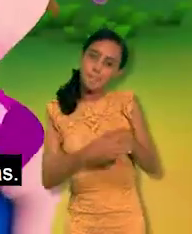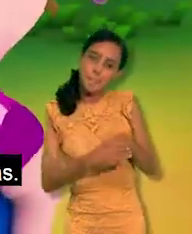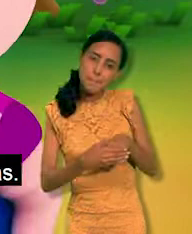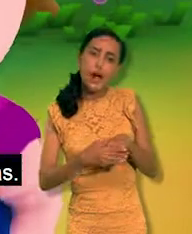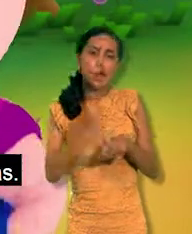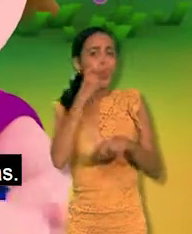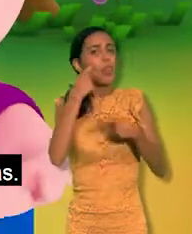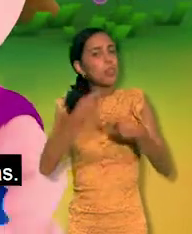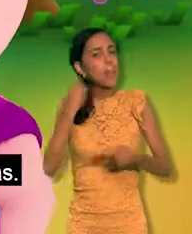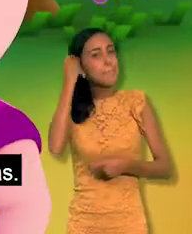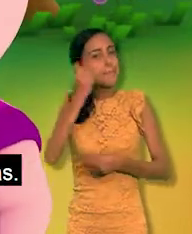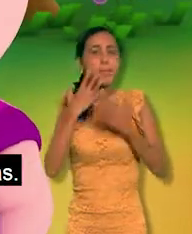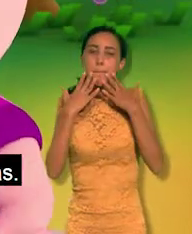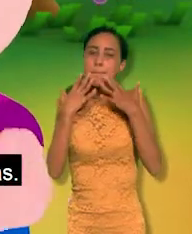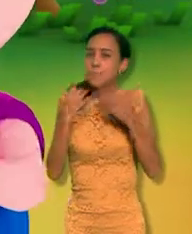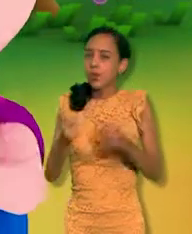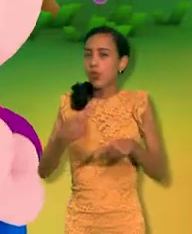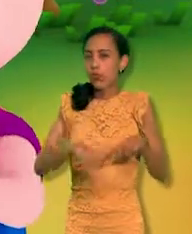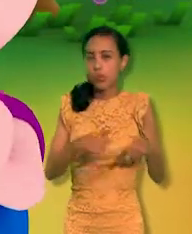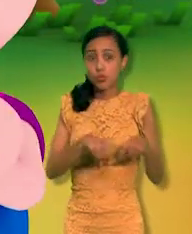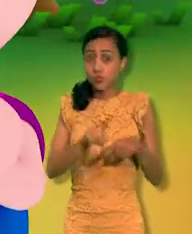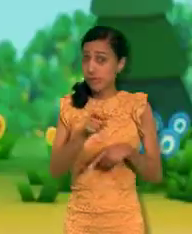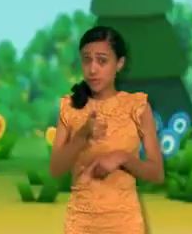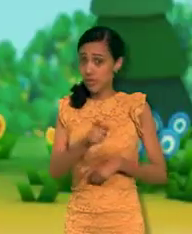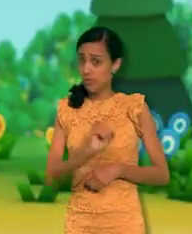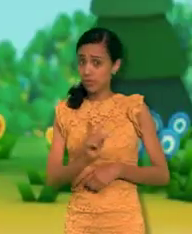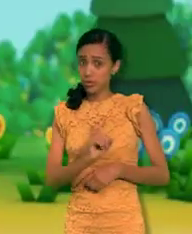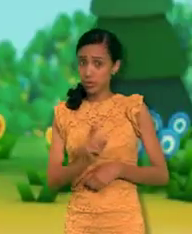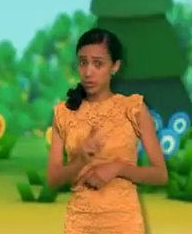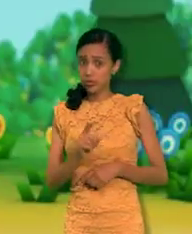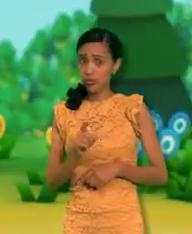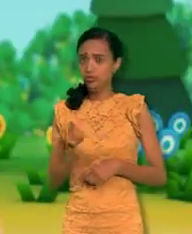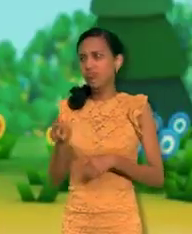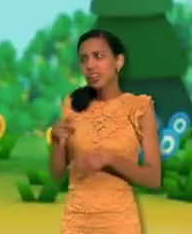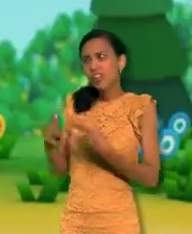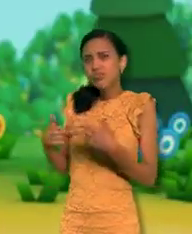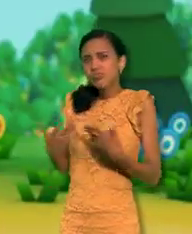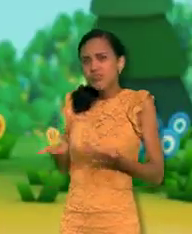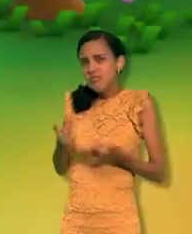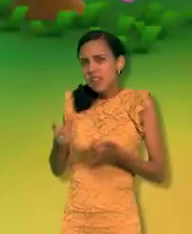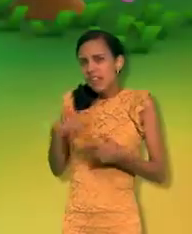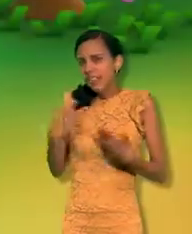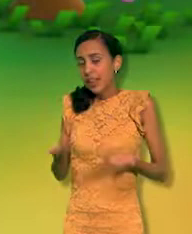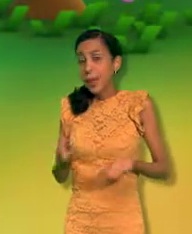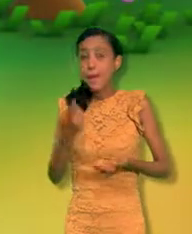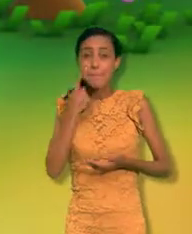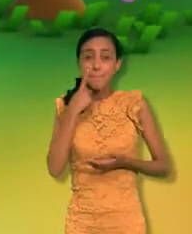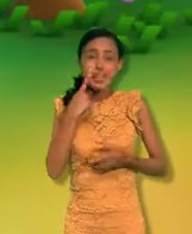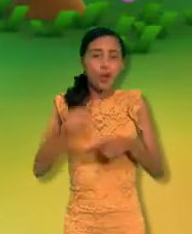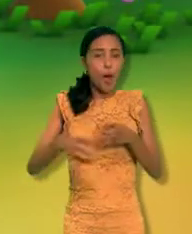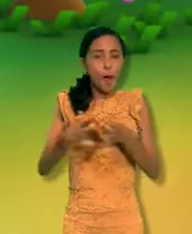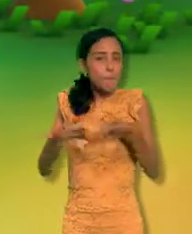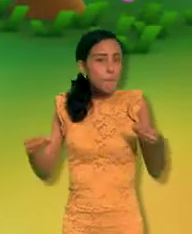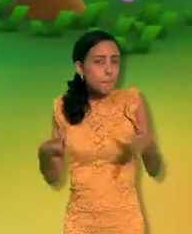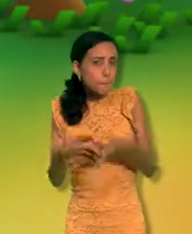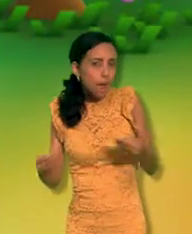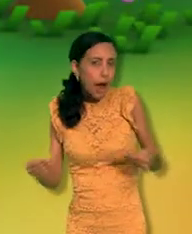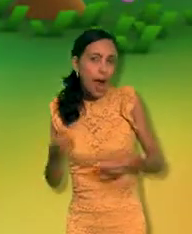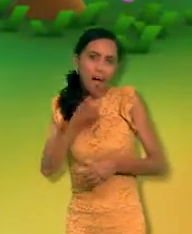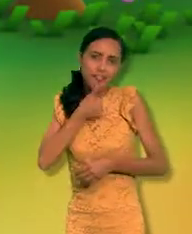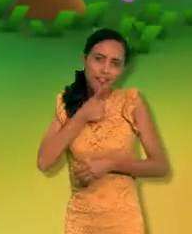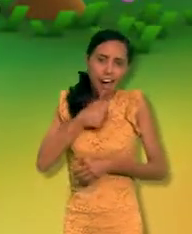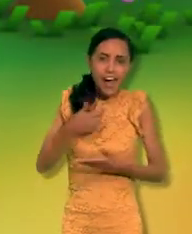debes pensar mejor las cosas. Eso no está bien. ¿Y qué está bien entonces? De hojarasca y